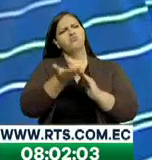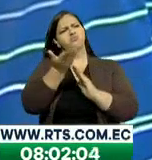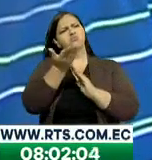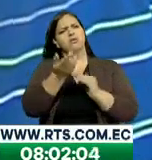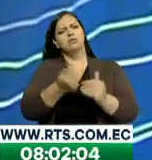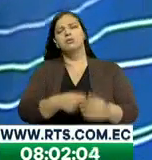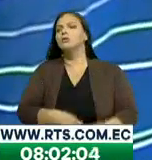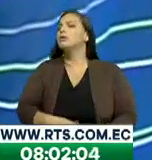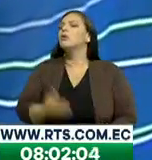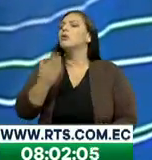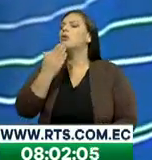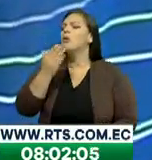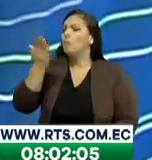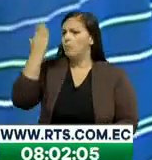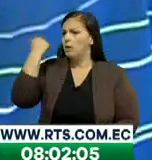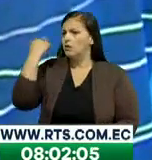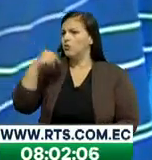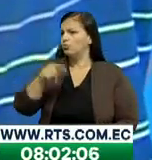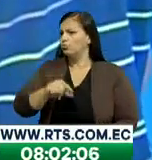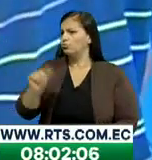usted pagaba a lo que está pagando?